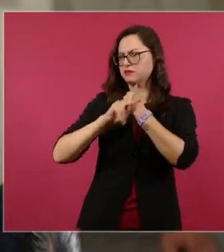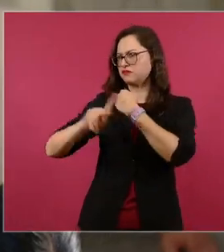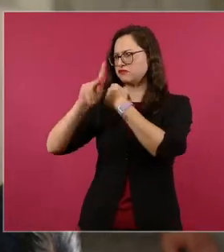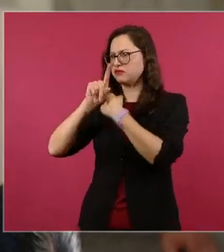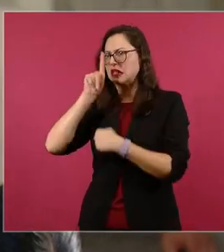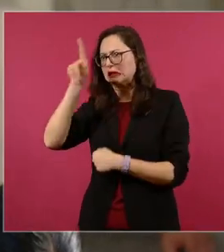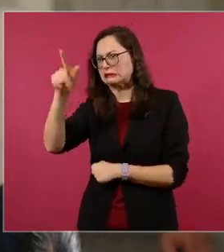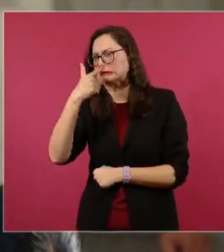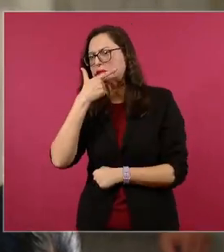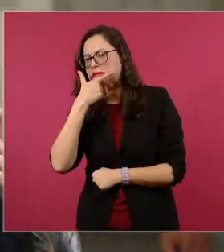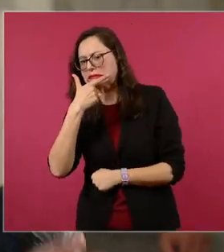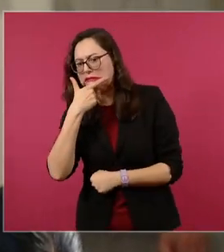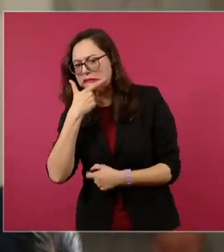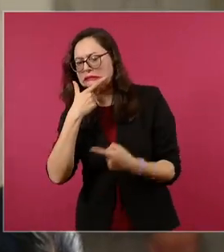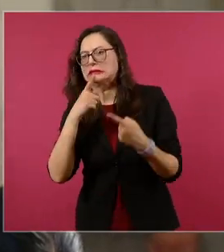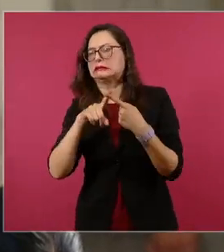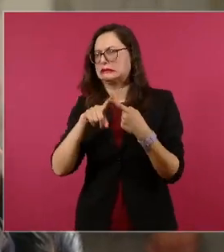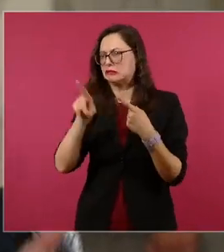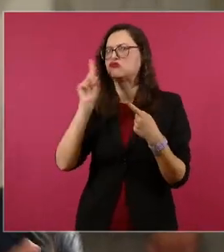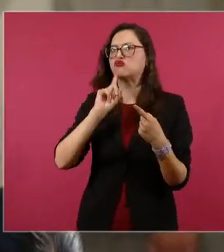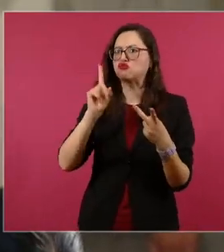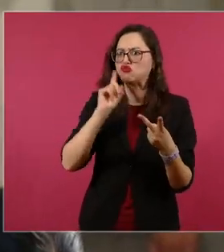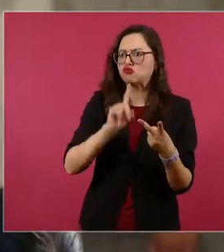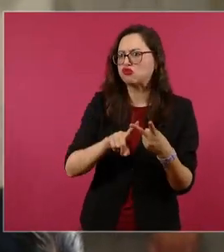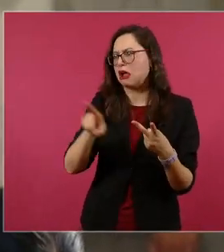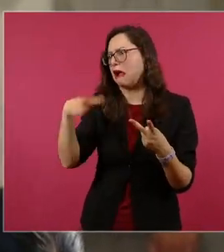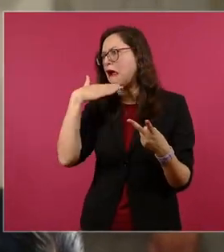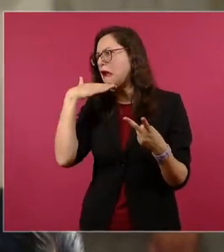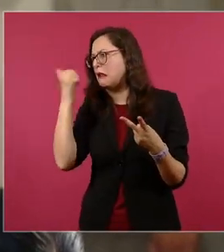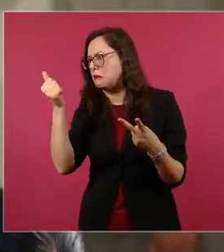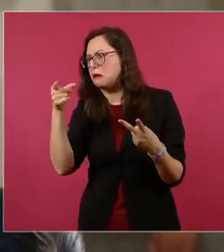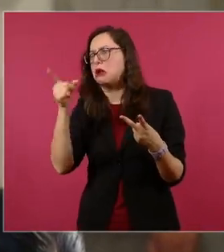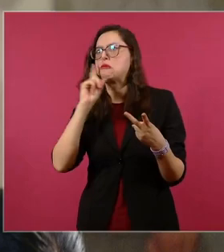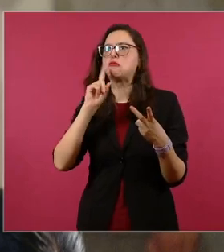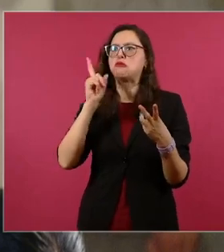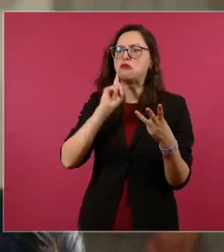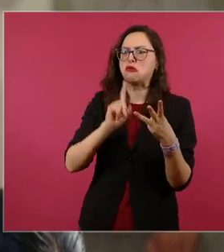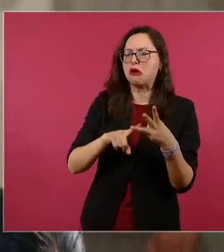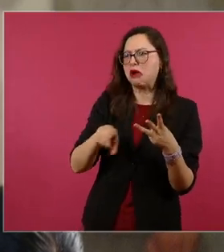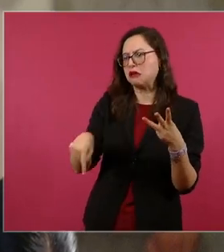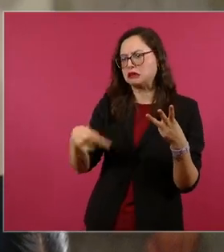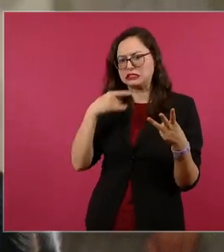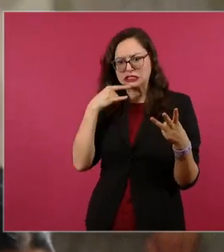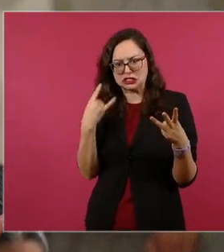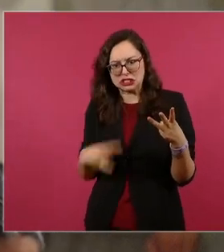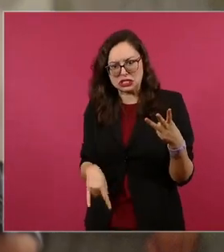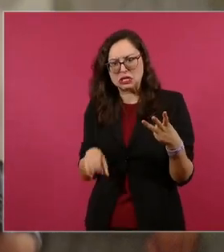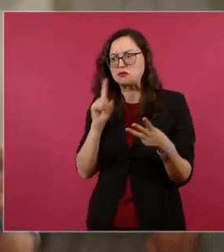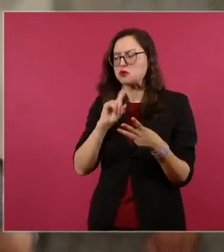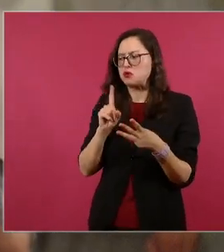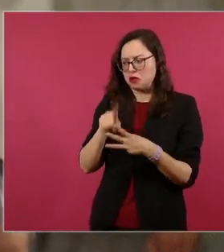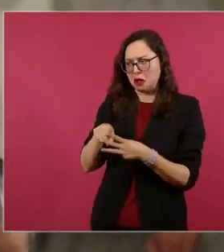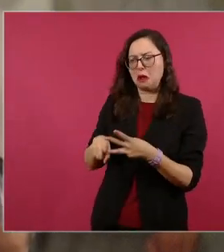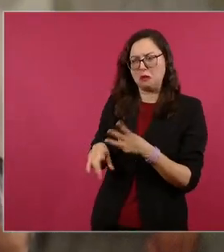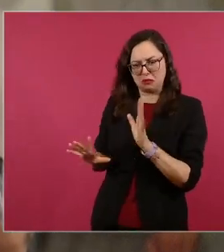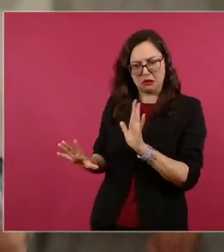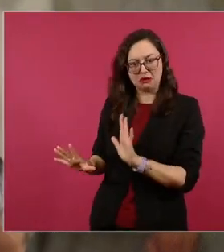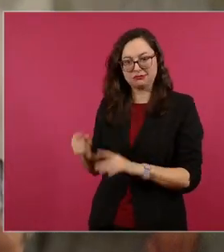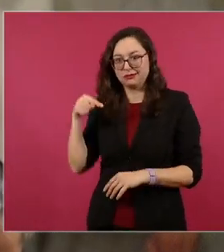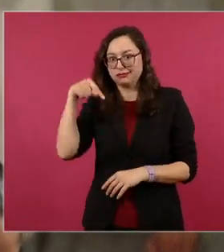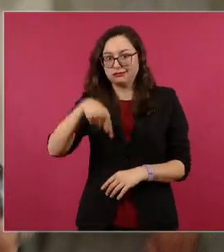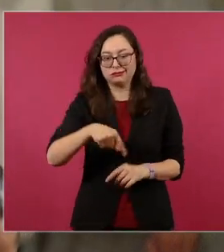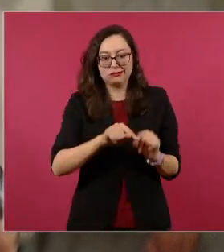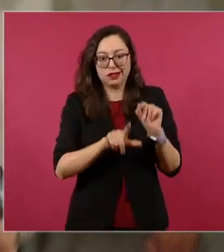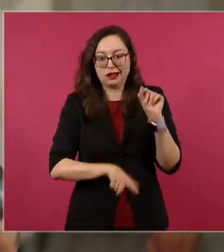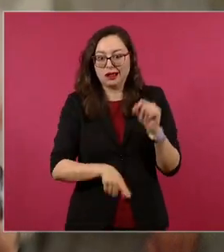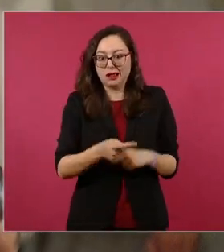con Angela Merkel en Alemania, con Bachelet en Chile, presidente. Entonces, en este tenor, primero preguntarle su opinión